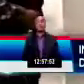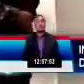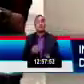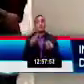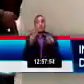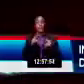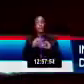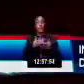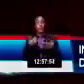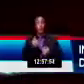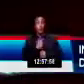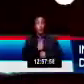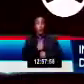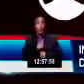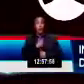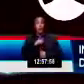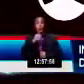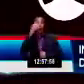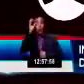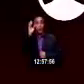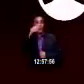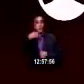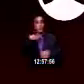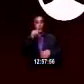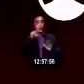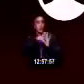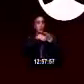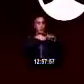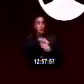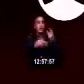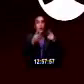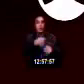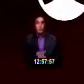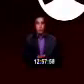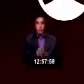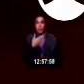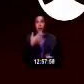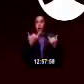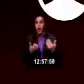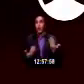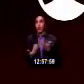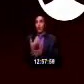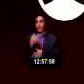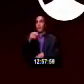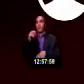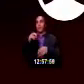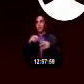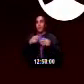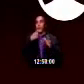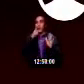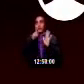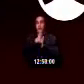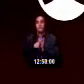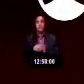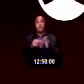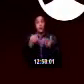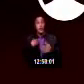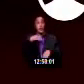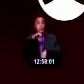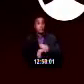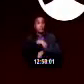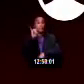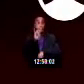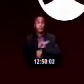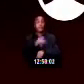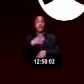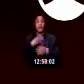de bienes patrimoniales y el otro por portar ilegalmente armas. Tiene grillete electrónico y guarda arresto